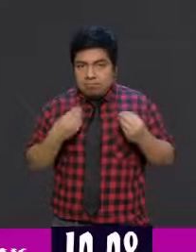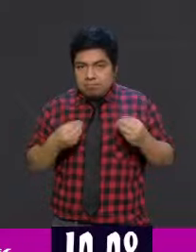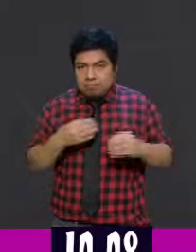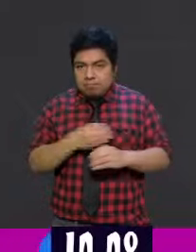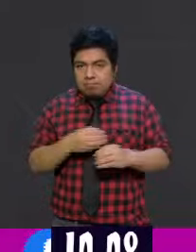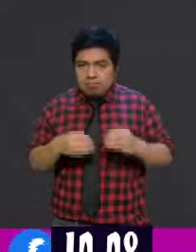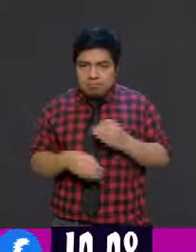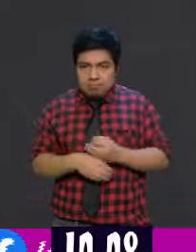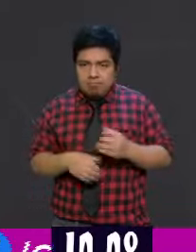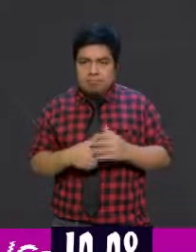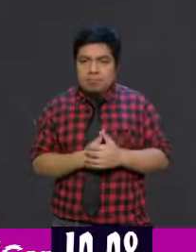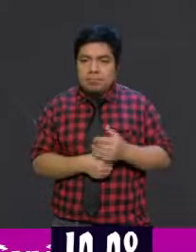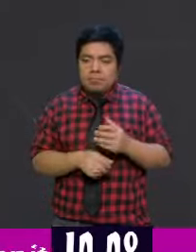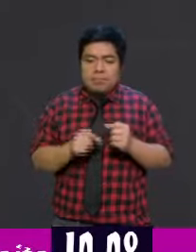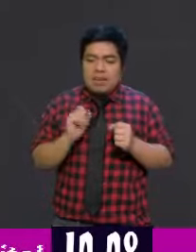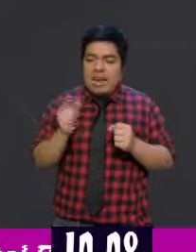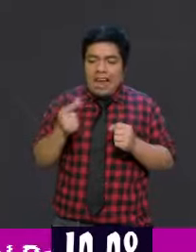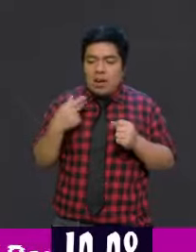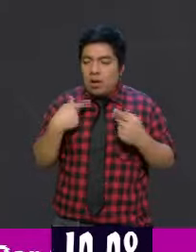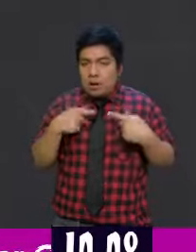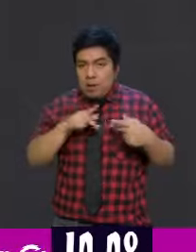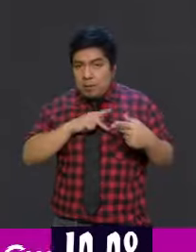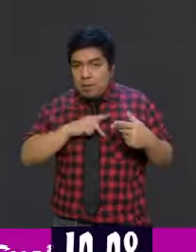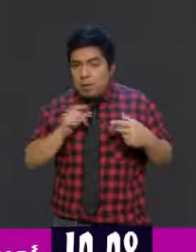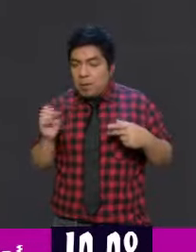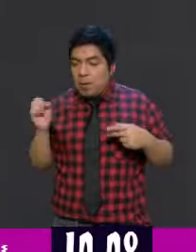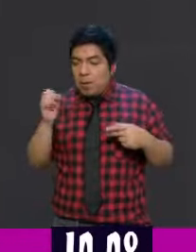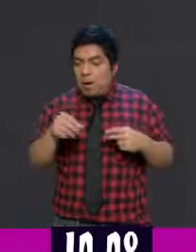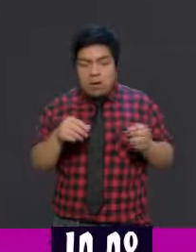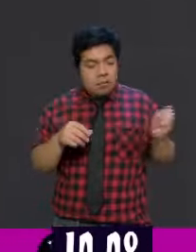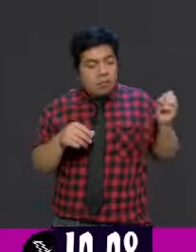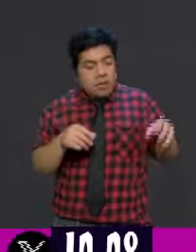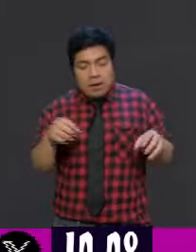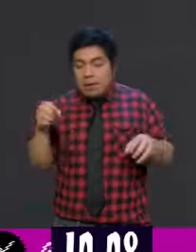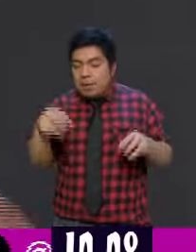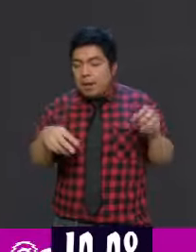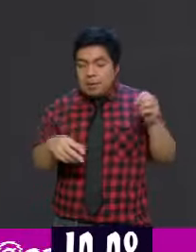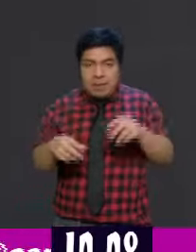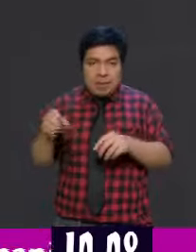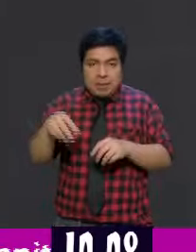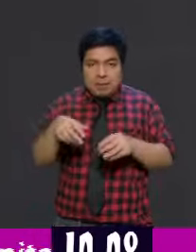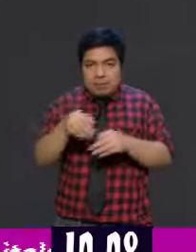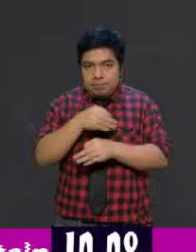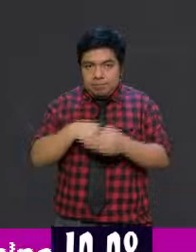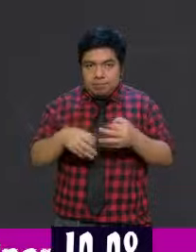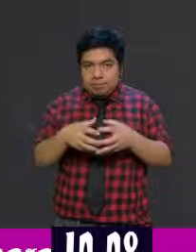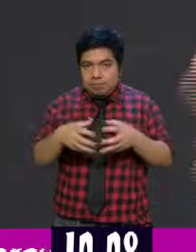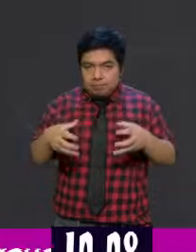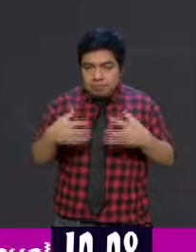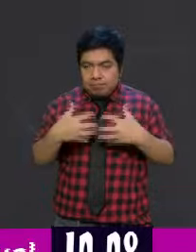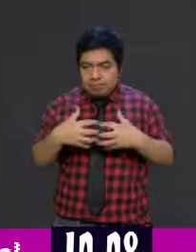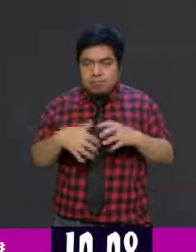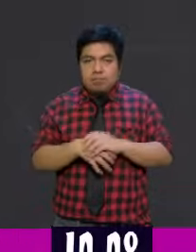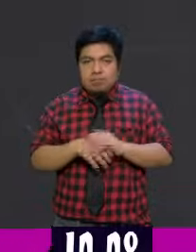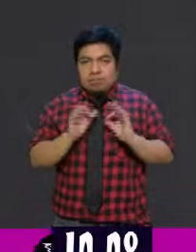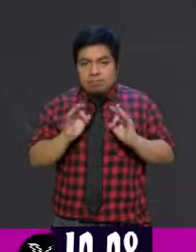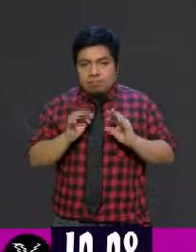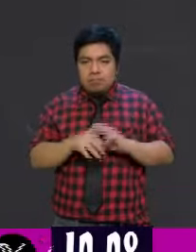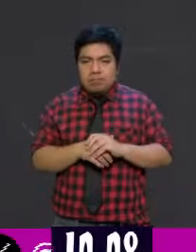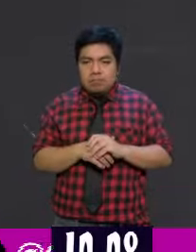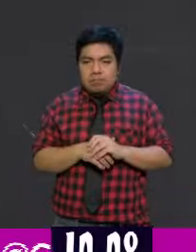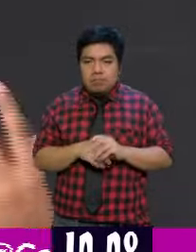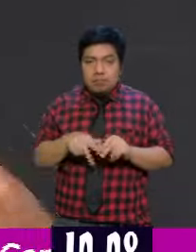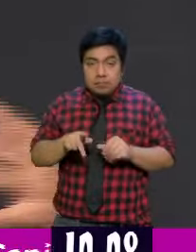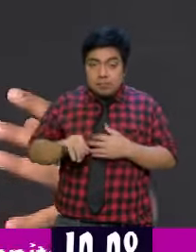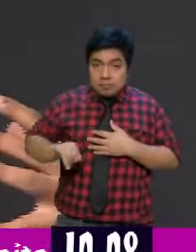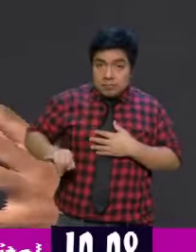Todos ponemos algo de nuestros trabajos de día para poder generar esto de lo de la noche. Lo